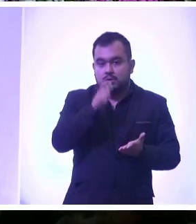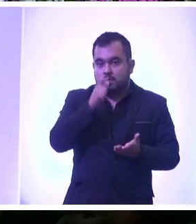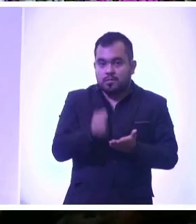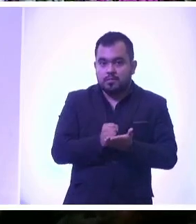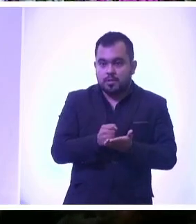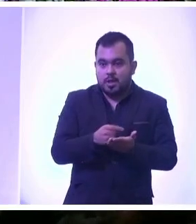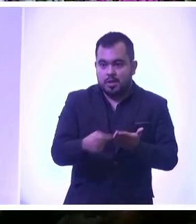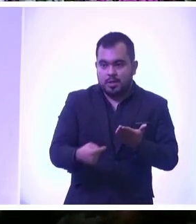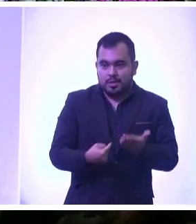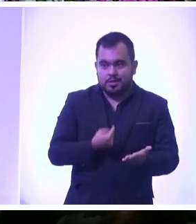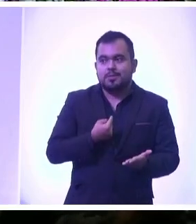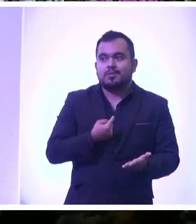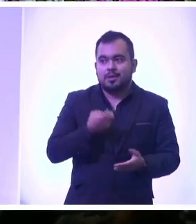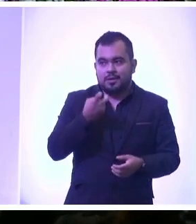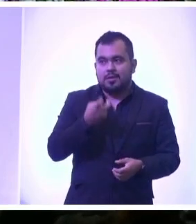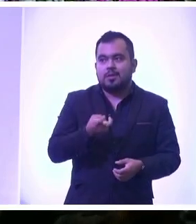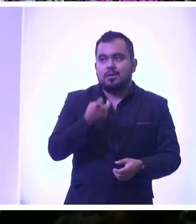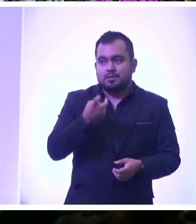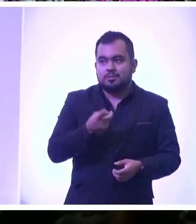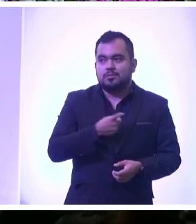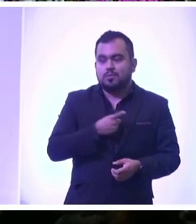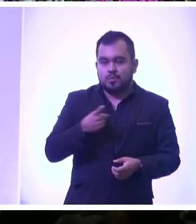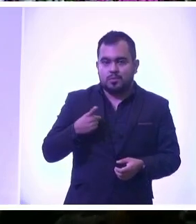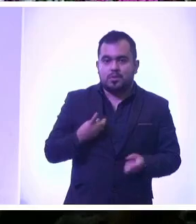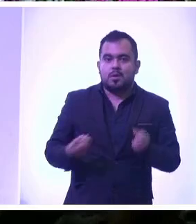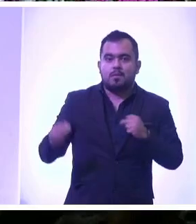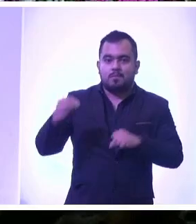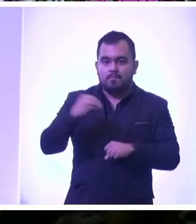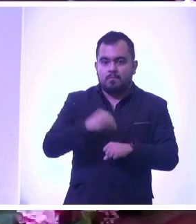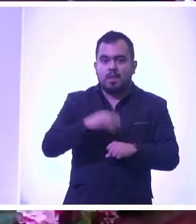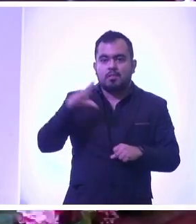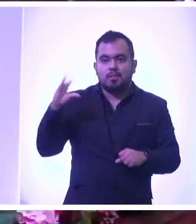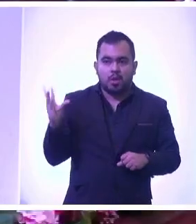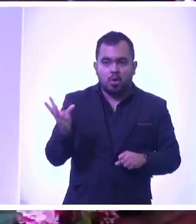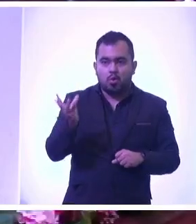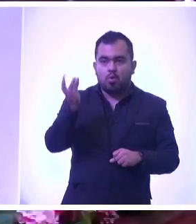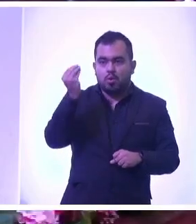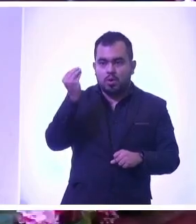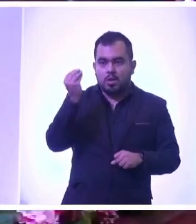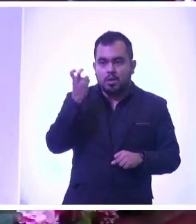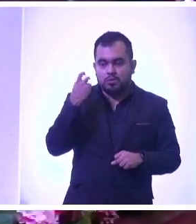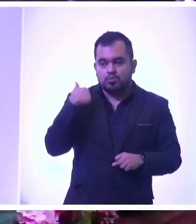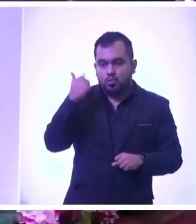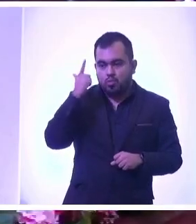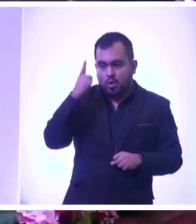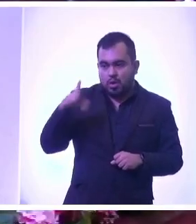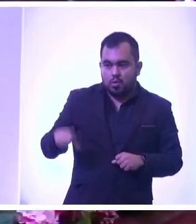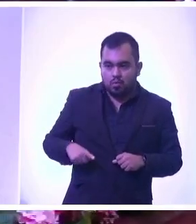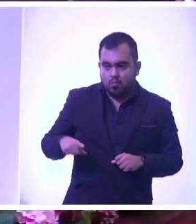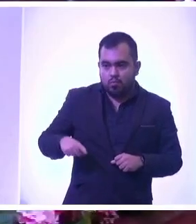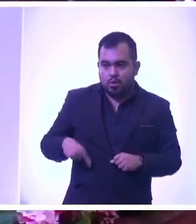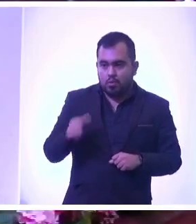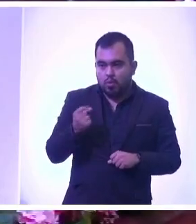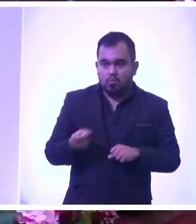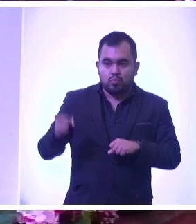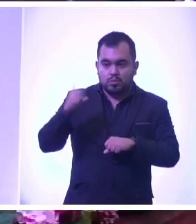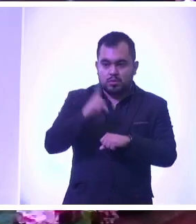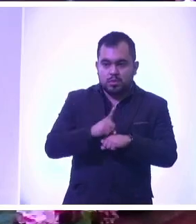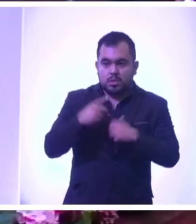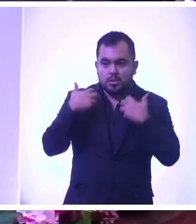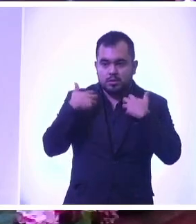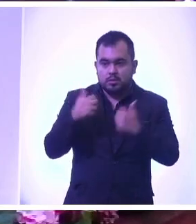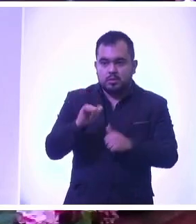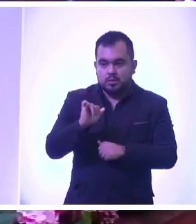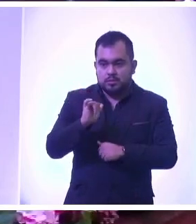entonces eso es implementarla la la tecnología Yo espero que los gobiernos Algún día lo entiendan en esa manera y